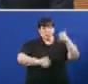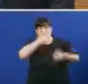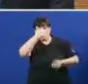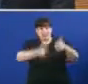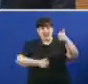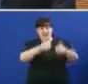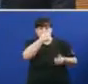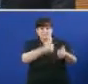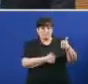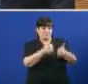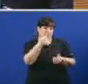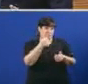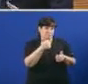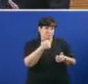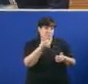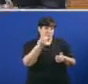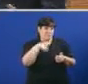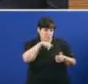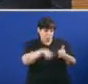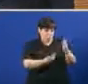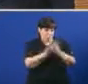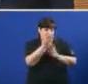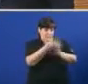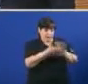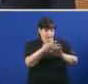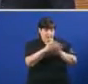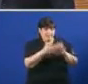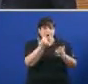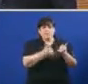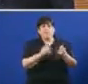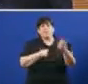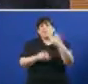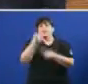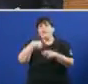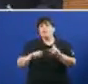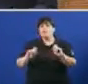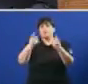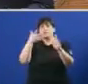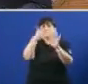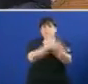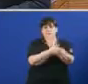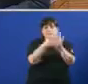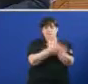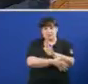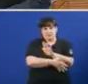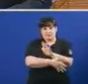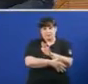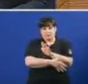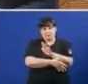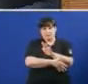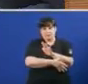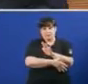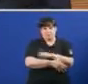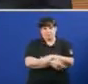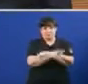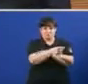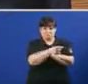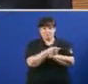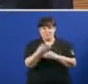mismos sinalaron esta mañá, me gustaría darlle os datos oficiais. Vostedes supoño que confiará no barómetro